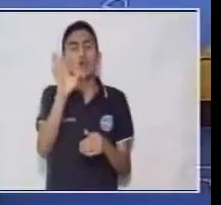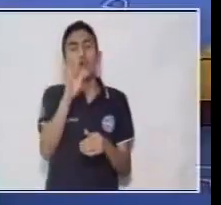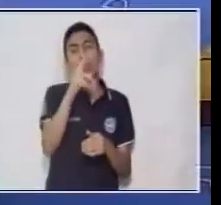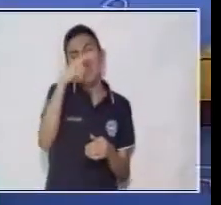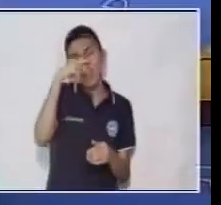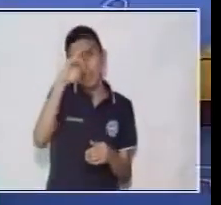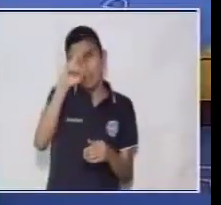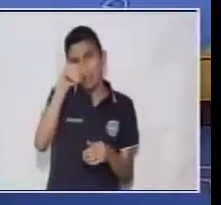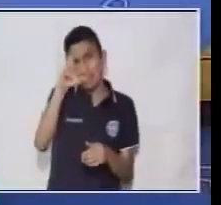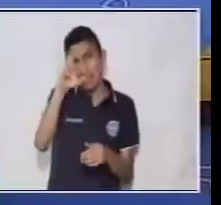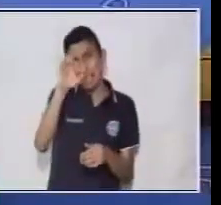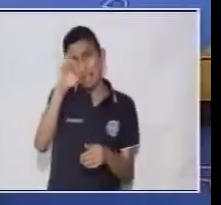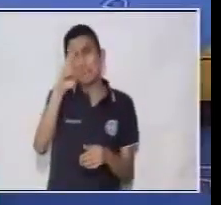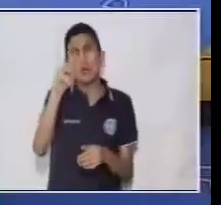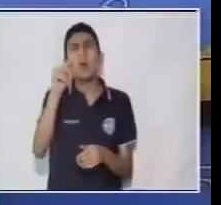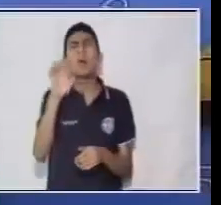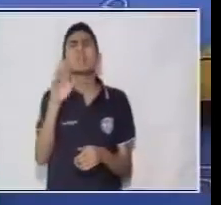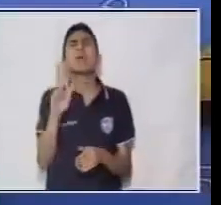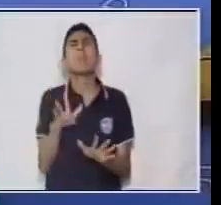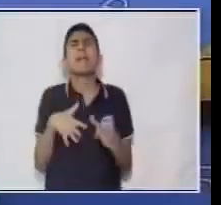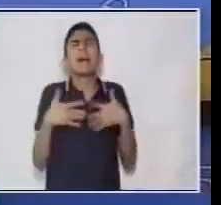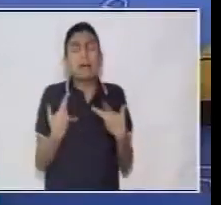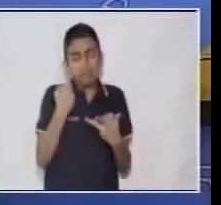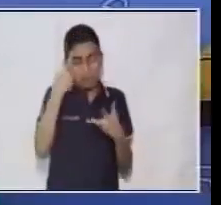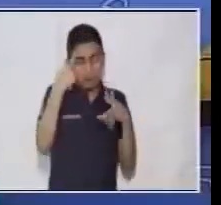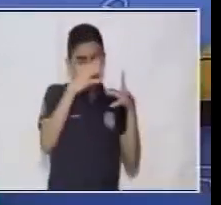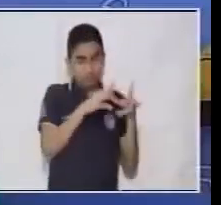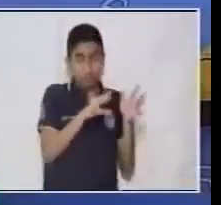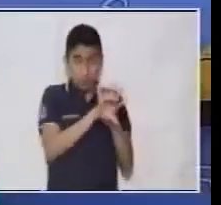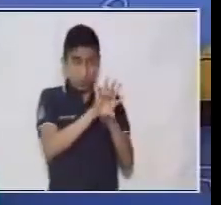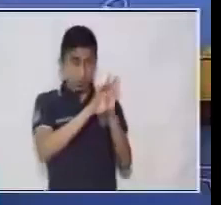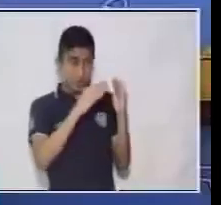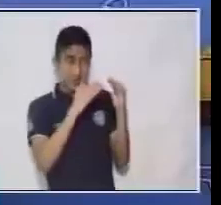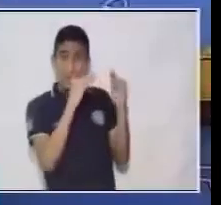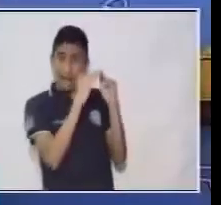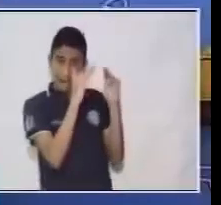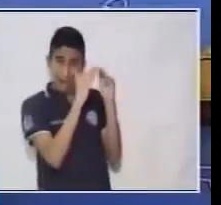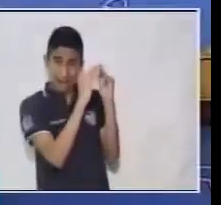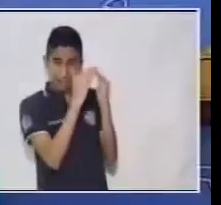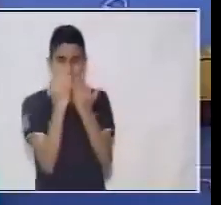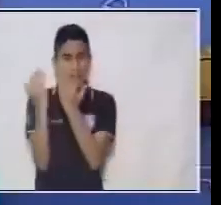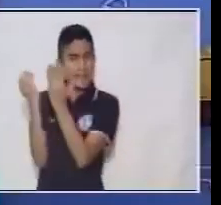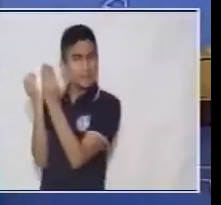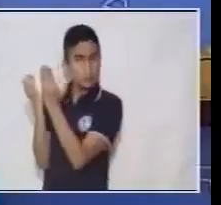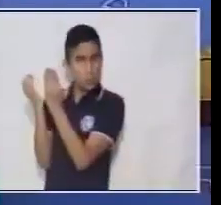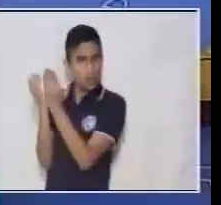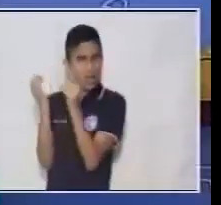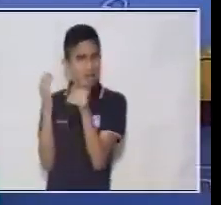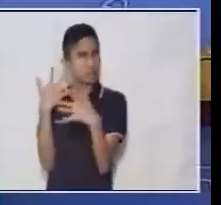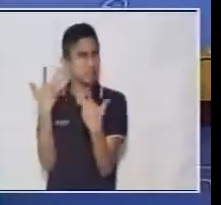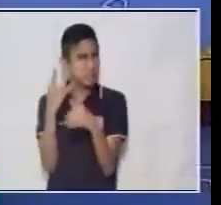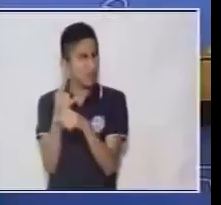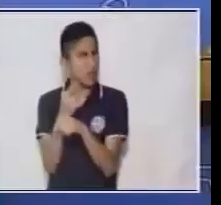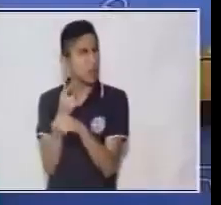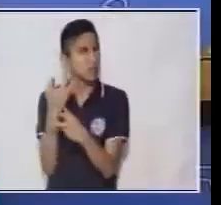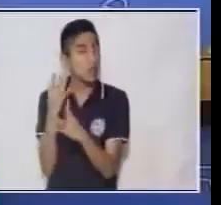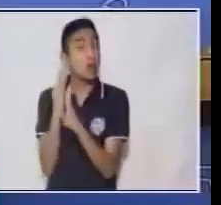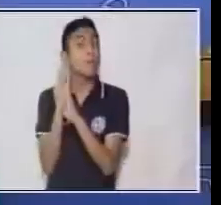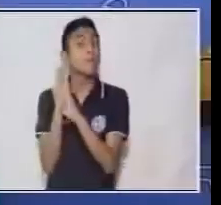lado al otro. Por ejemplo, cuando vamos a la escuela, utilizamos un